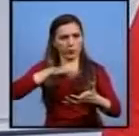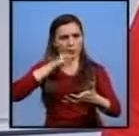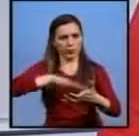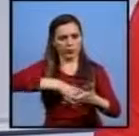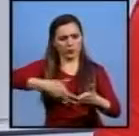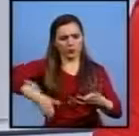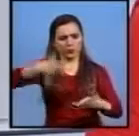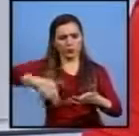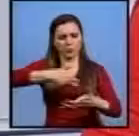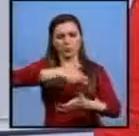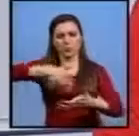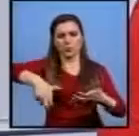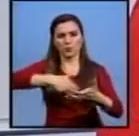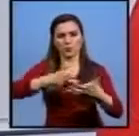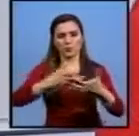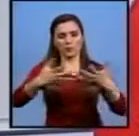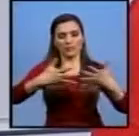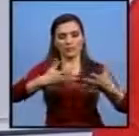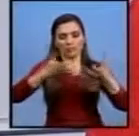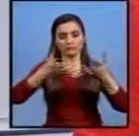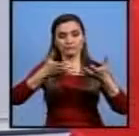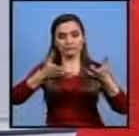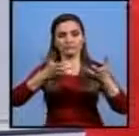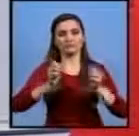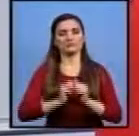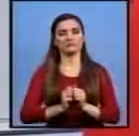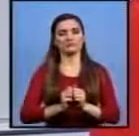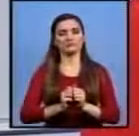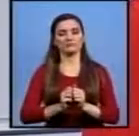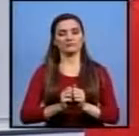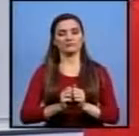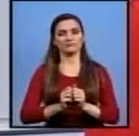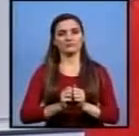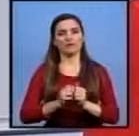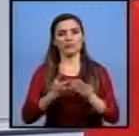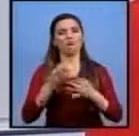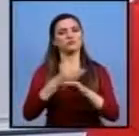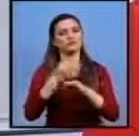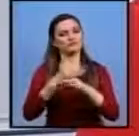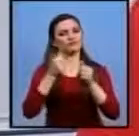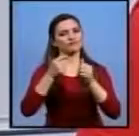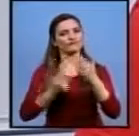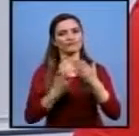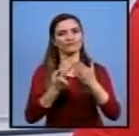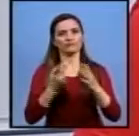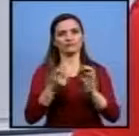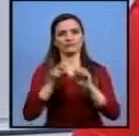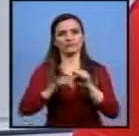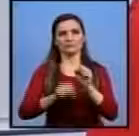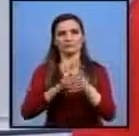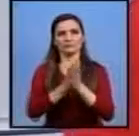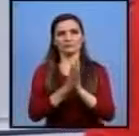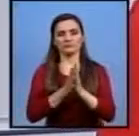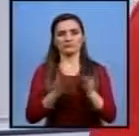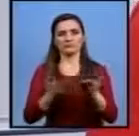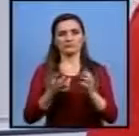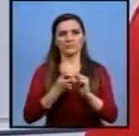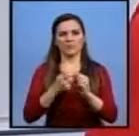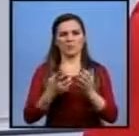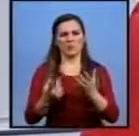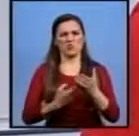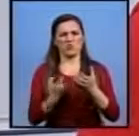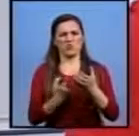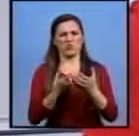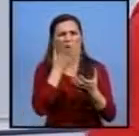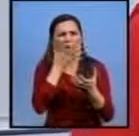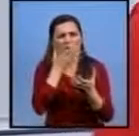sopletearle un poco y de esta manera evitar que el filtro de aire se optimice sus funciones, no sufra ningún daño y tampoco haya un recalentamiento